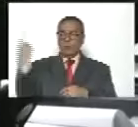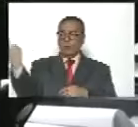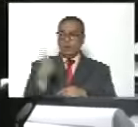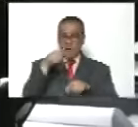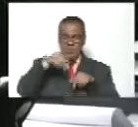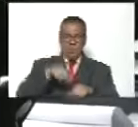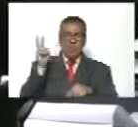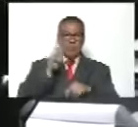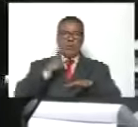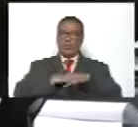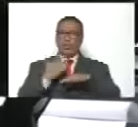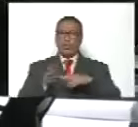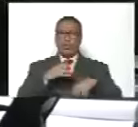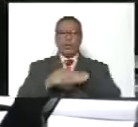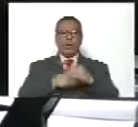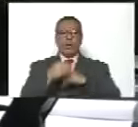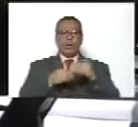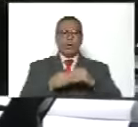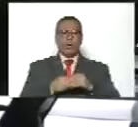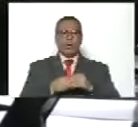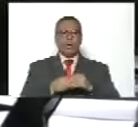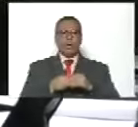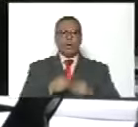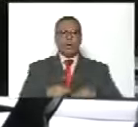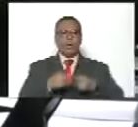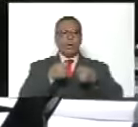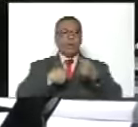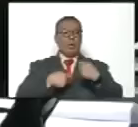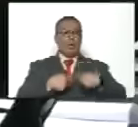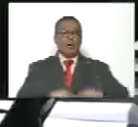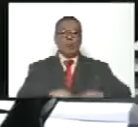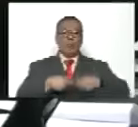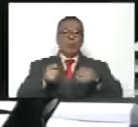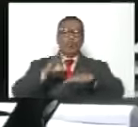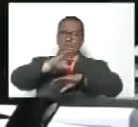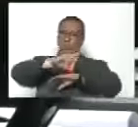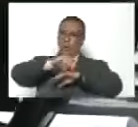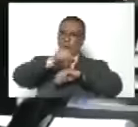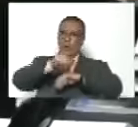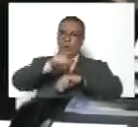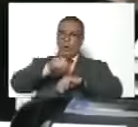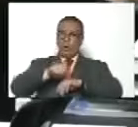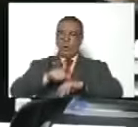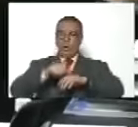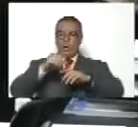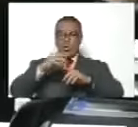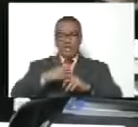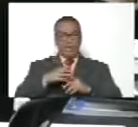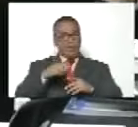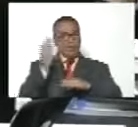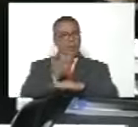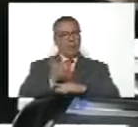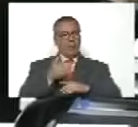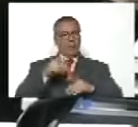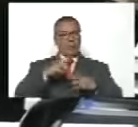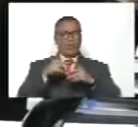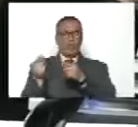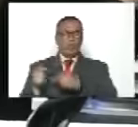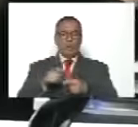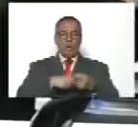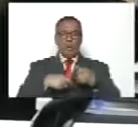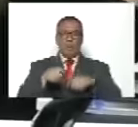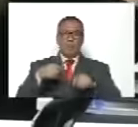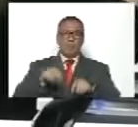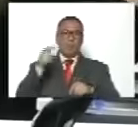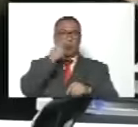al país porque no se hizo el despacho, es decir, nos robaron, amparados en las sanciones y en la agresión económica del